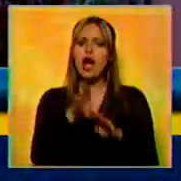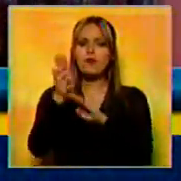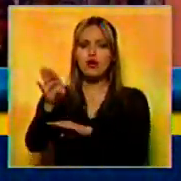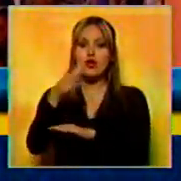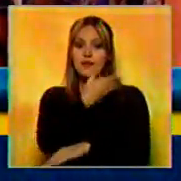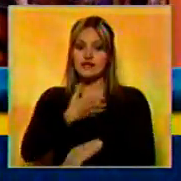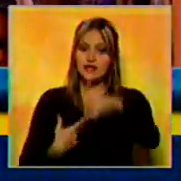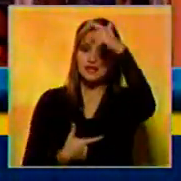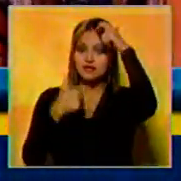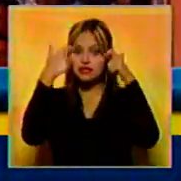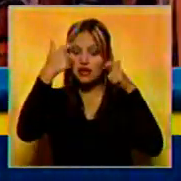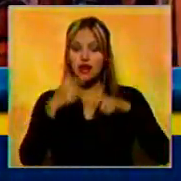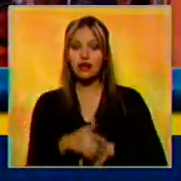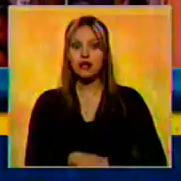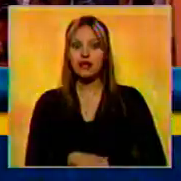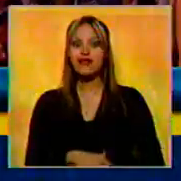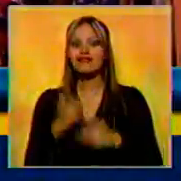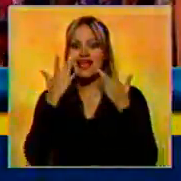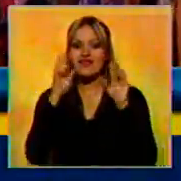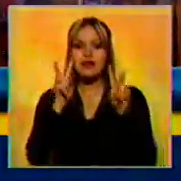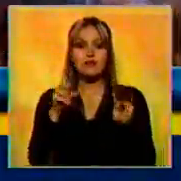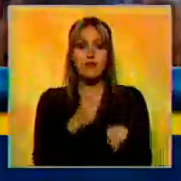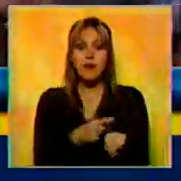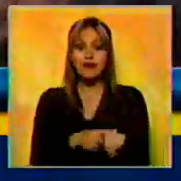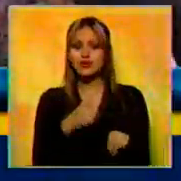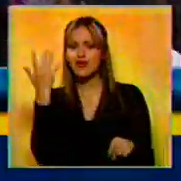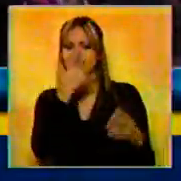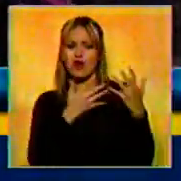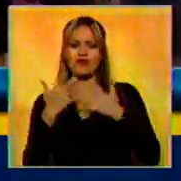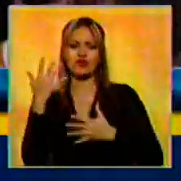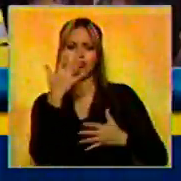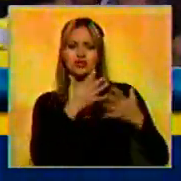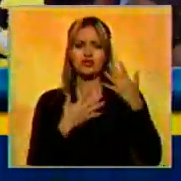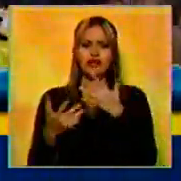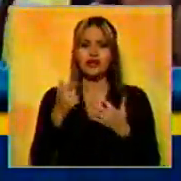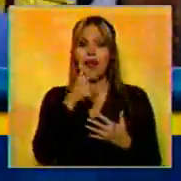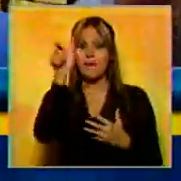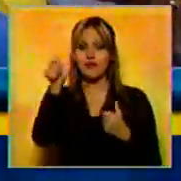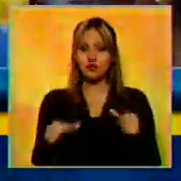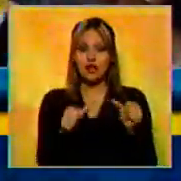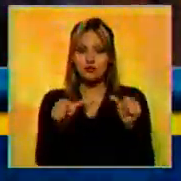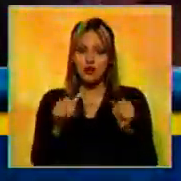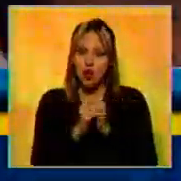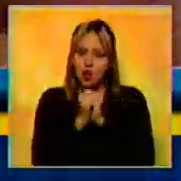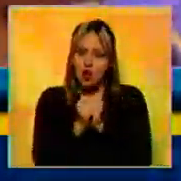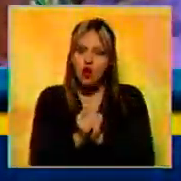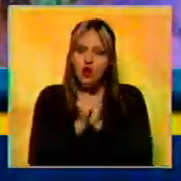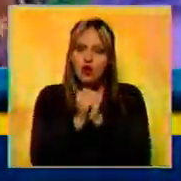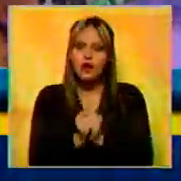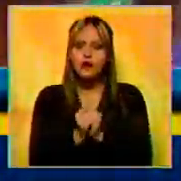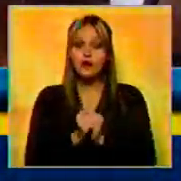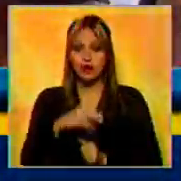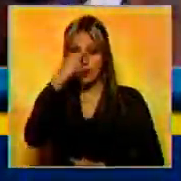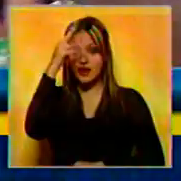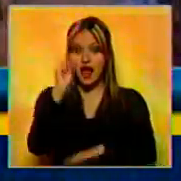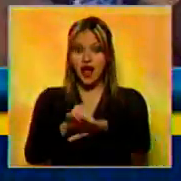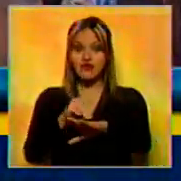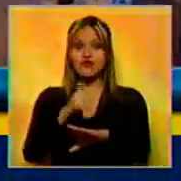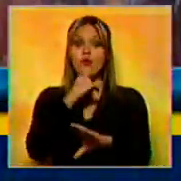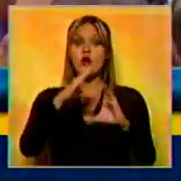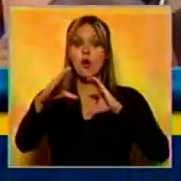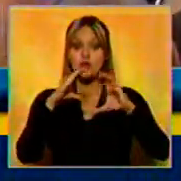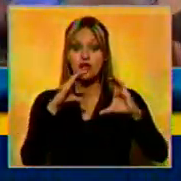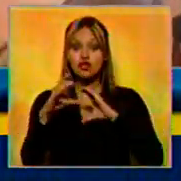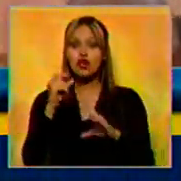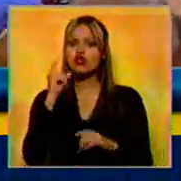fallecido presidente Hugo Chávez, lo que ocasionó un momento de confusión para quienes permanecían orando. Capriles informó a los medios de